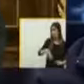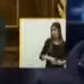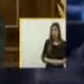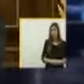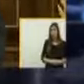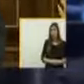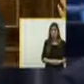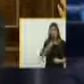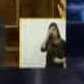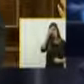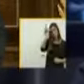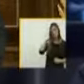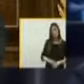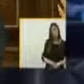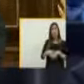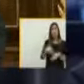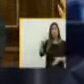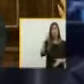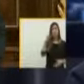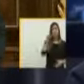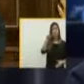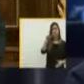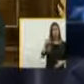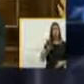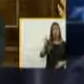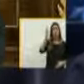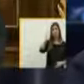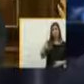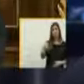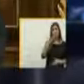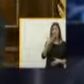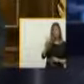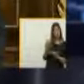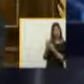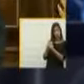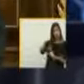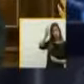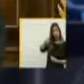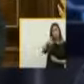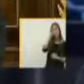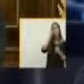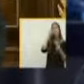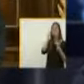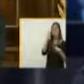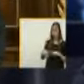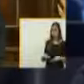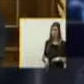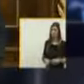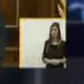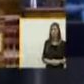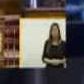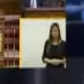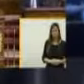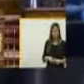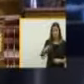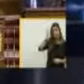primera que quería aclarar, más allá de que a uno le guste el discurso que hizo el otro día Rajoy y no le guste, esto es opinable, claro, pero el tono sarcástico forma parte del mejor